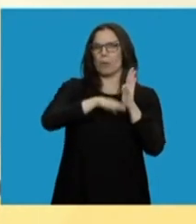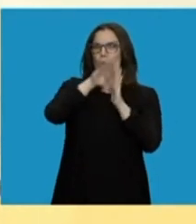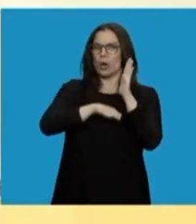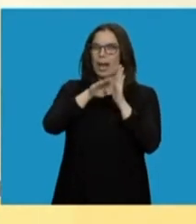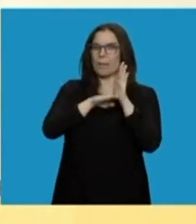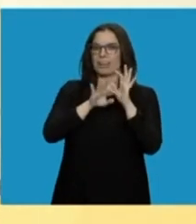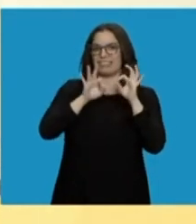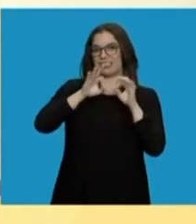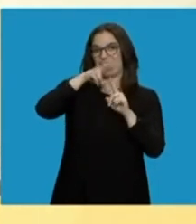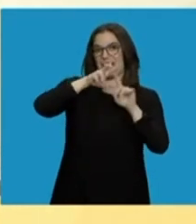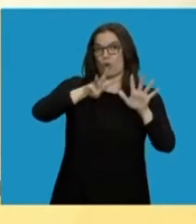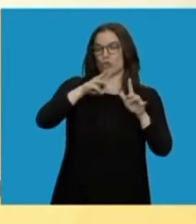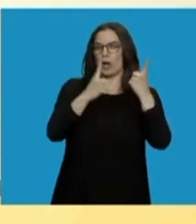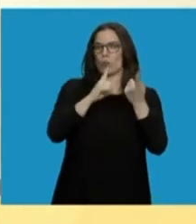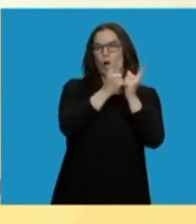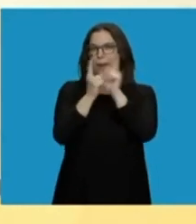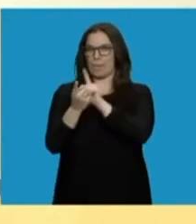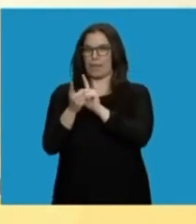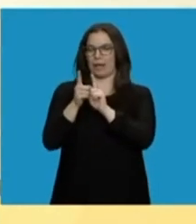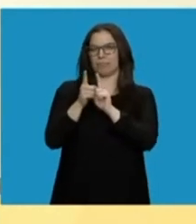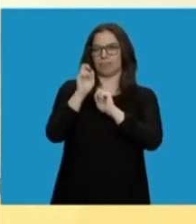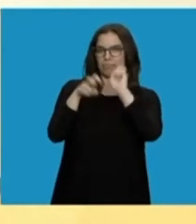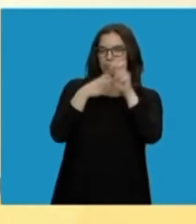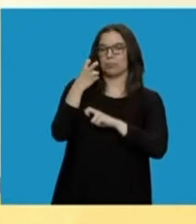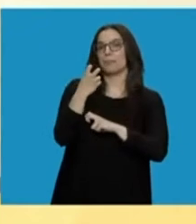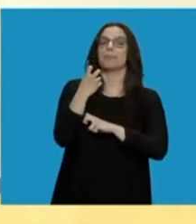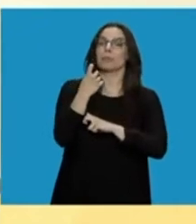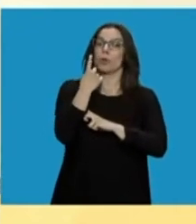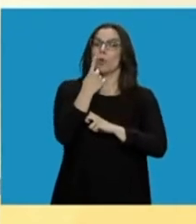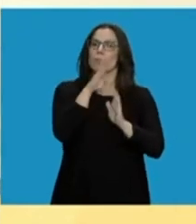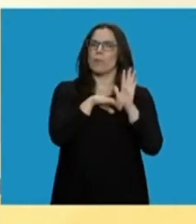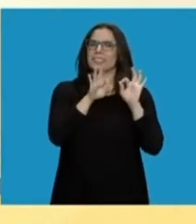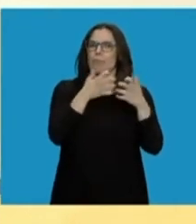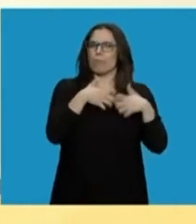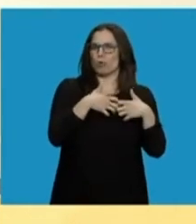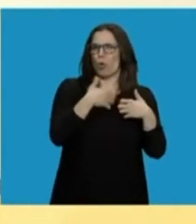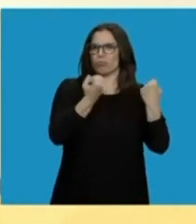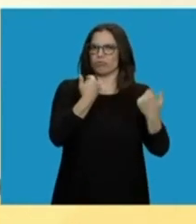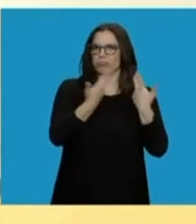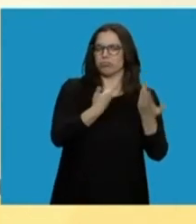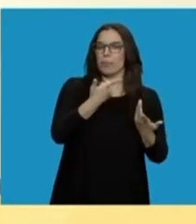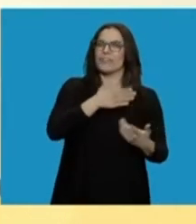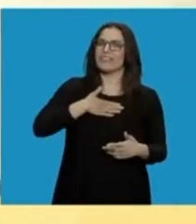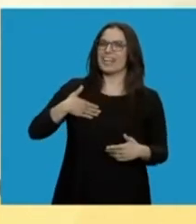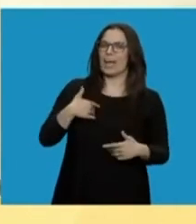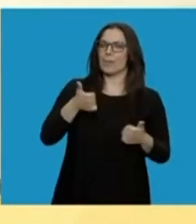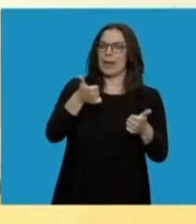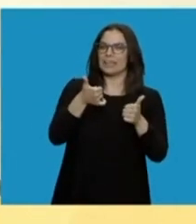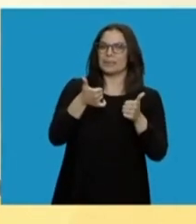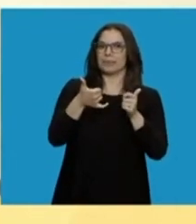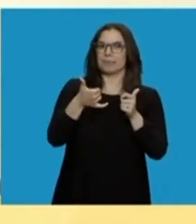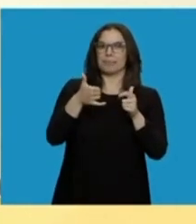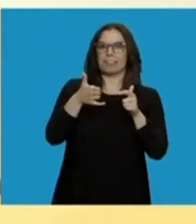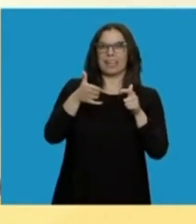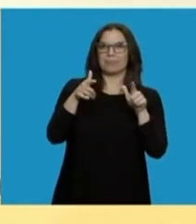teníamos en la parrilla de la 8, entre ellos un programa del motor, pero él quería hacer algo más cercano, más propio de una